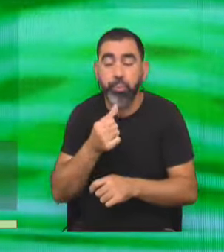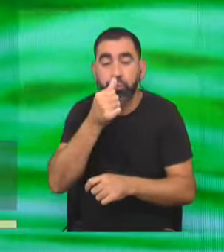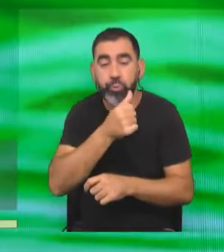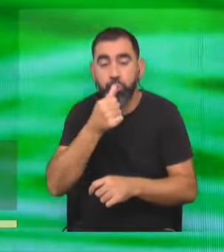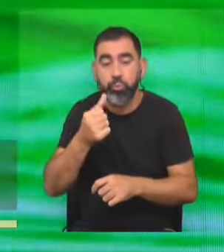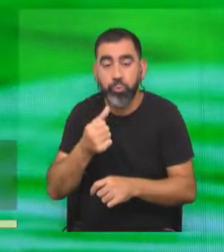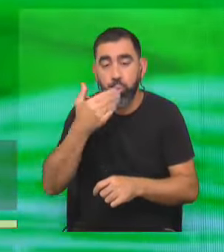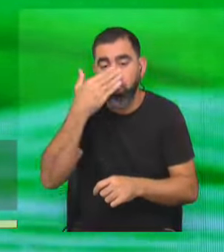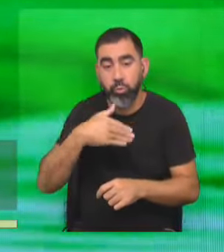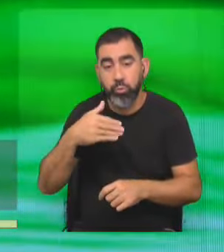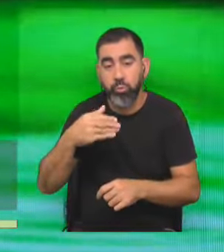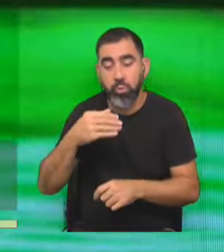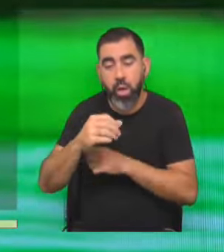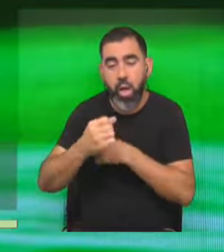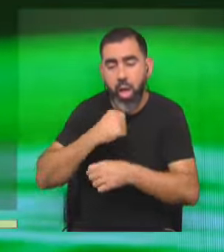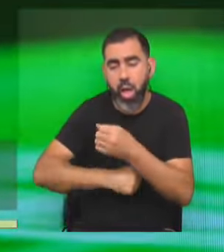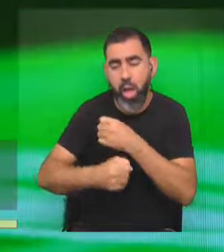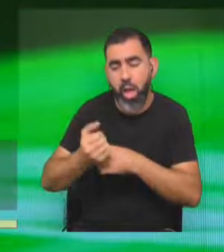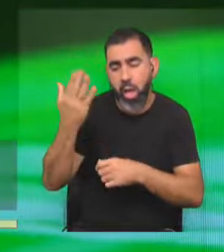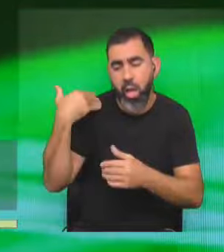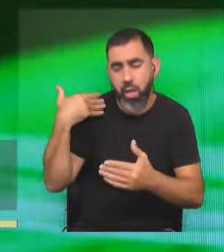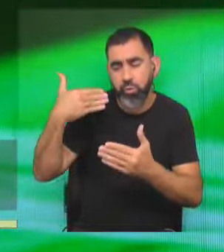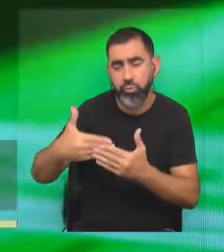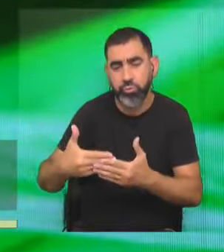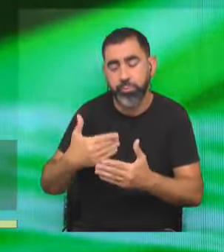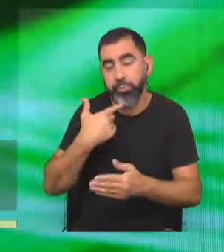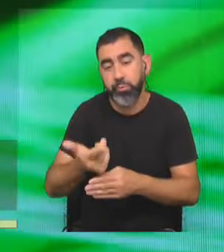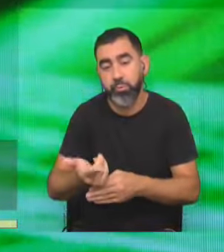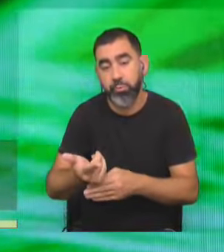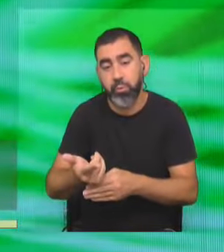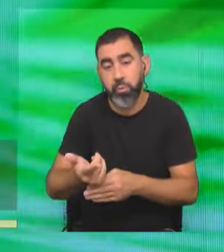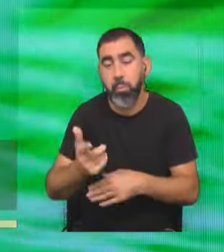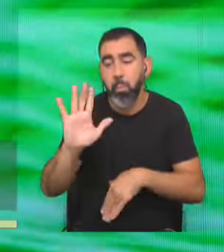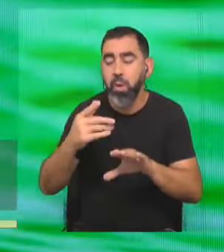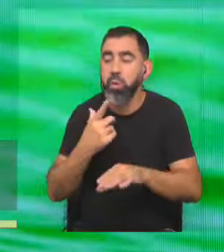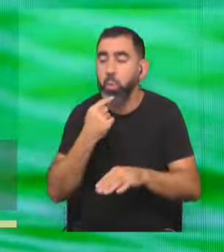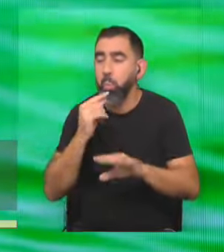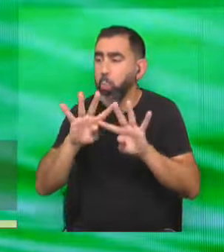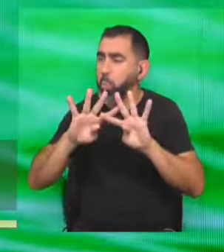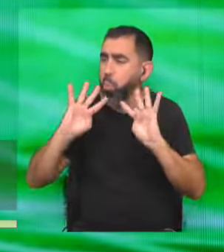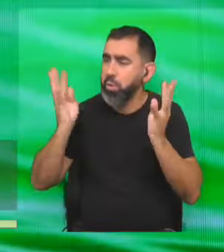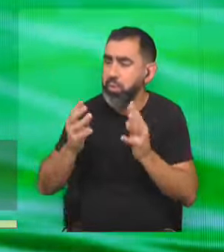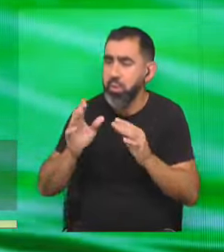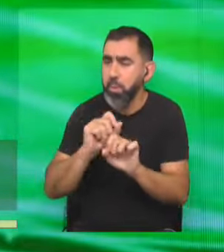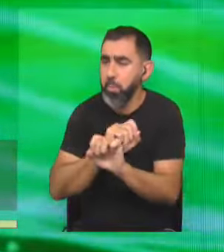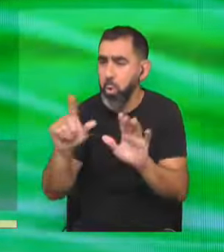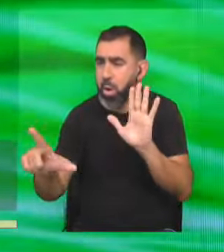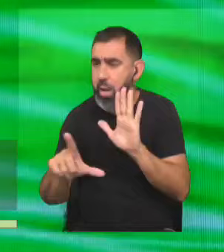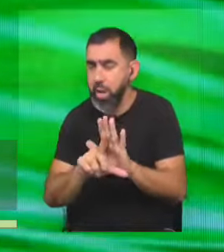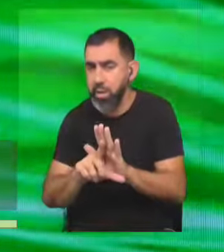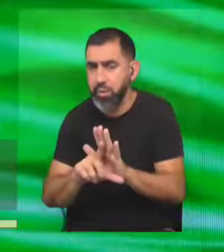hemos tenido en los últimos años de eh incrementar la policía incrementar las leyes